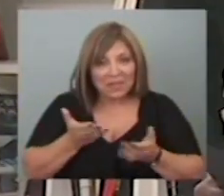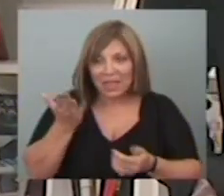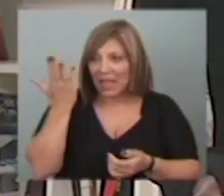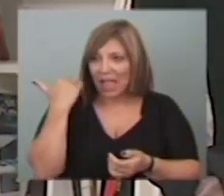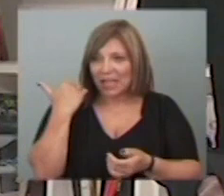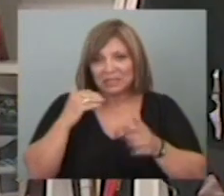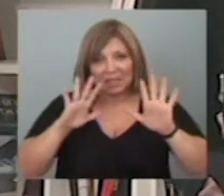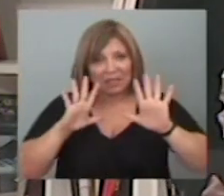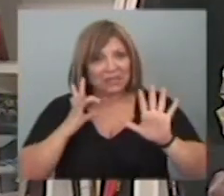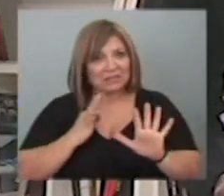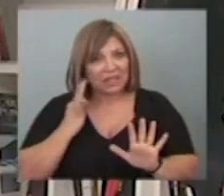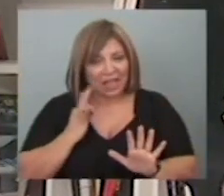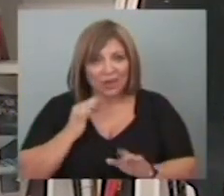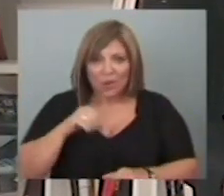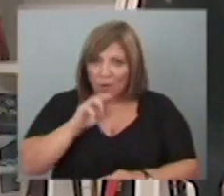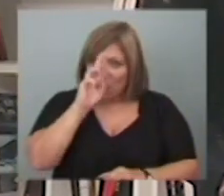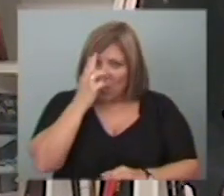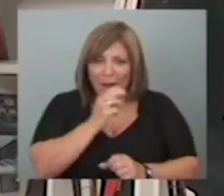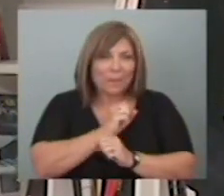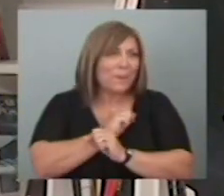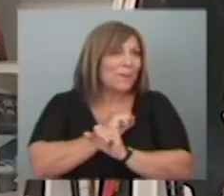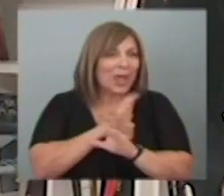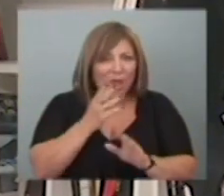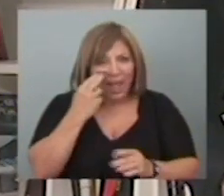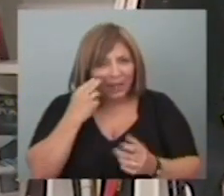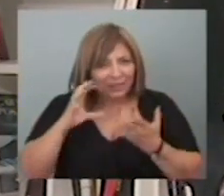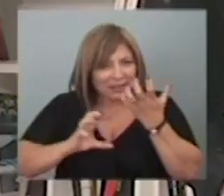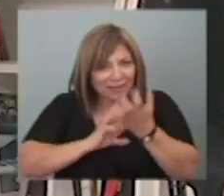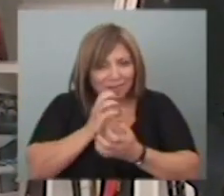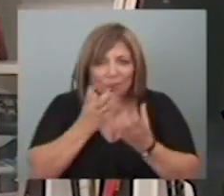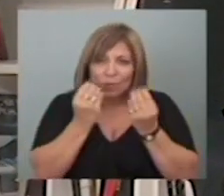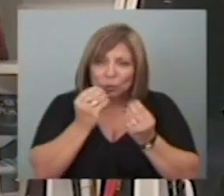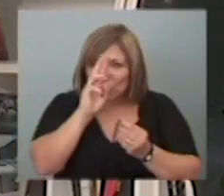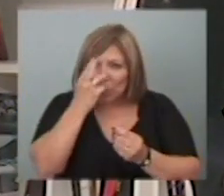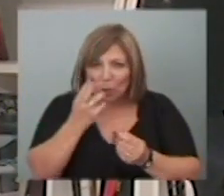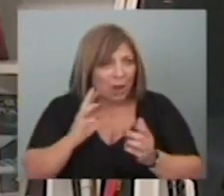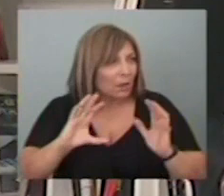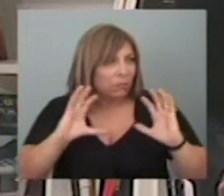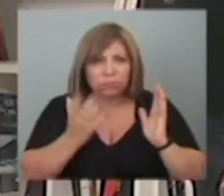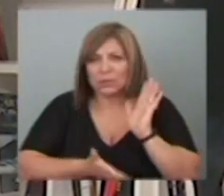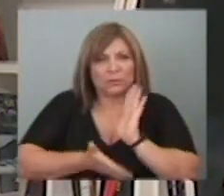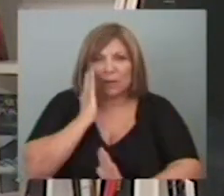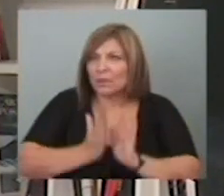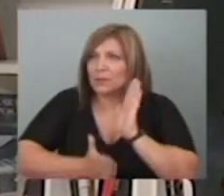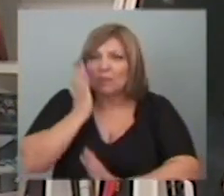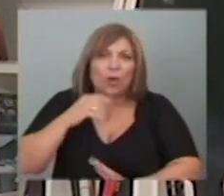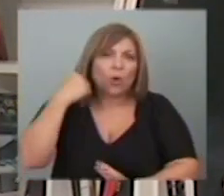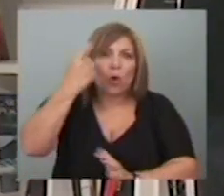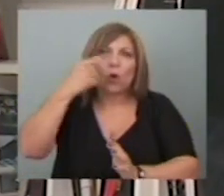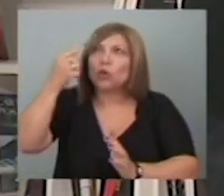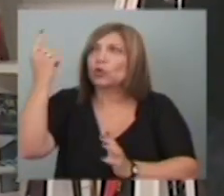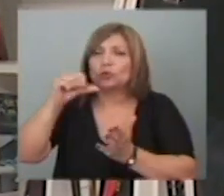una década, Uruguay vivía una de sus peores crisis y muchos uruguayos decidieron irse al exterior en busca de